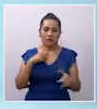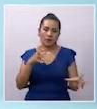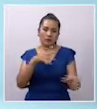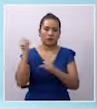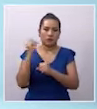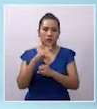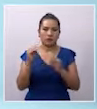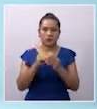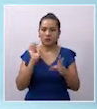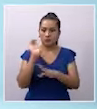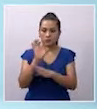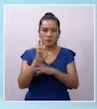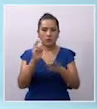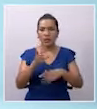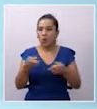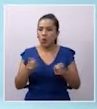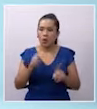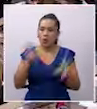la sesión de la Asamblea.